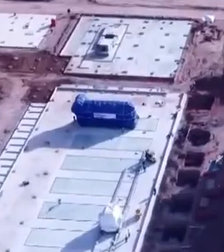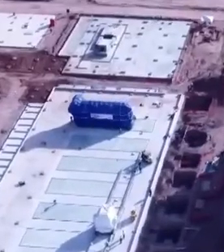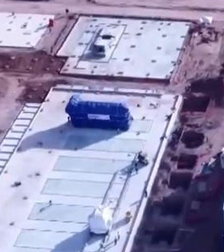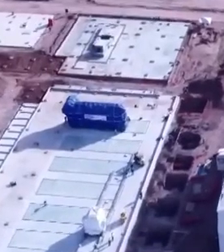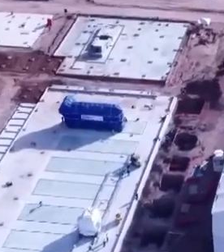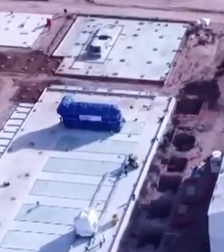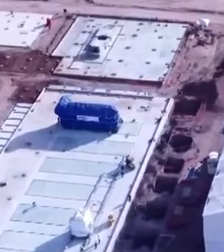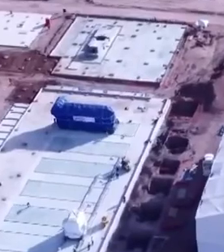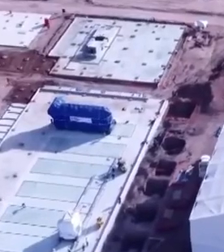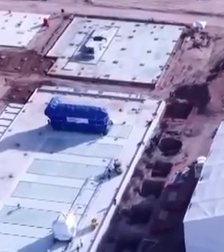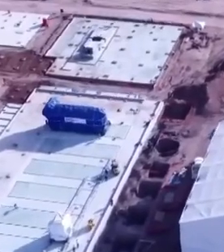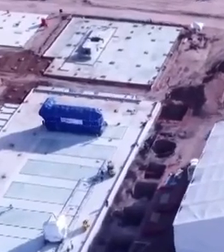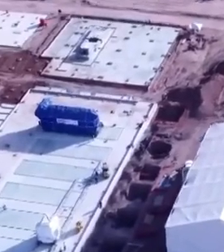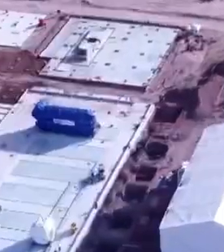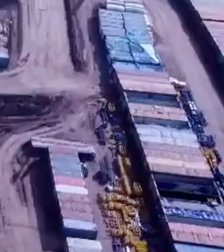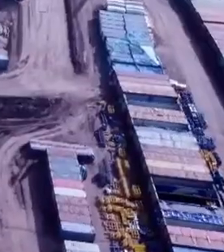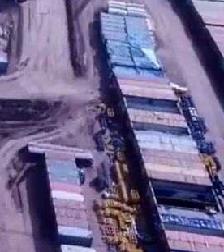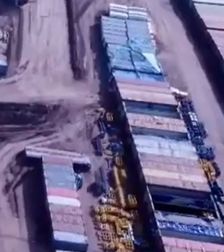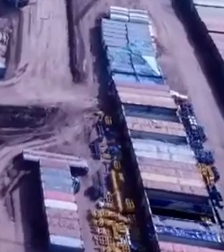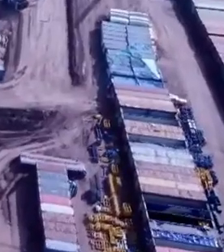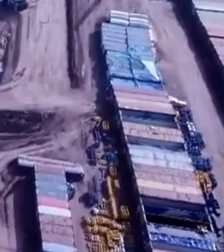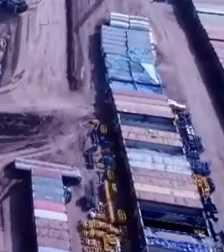Lerdo.